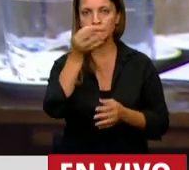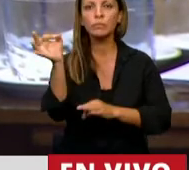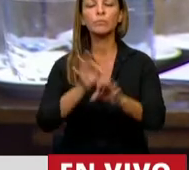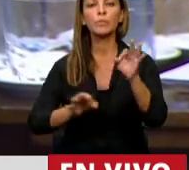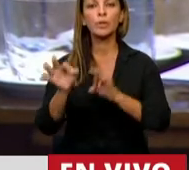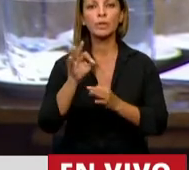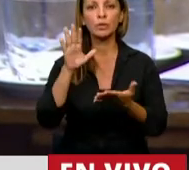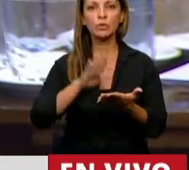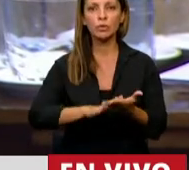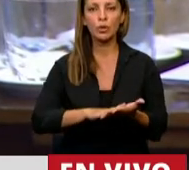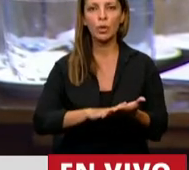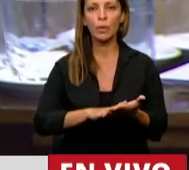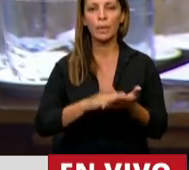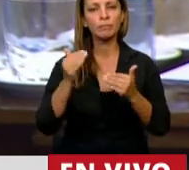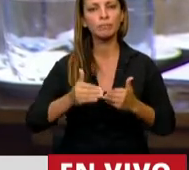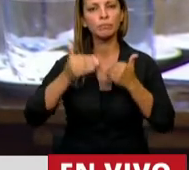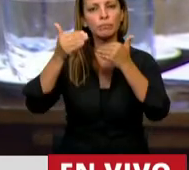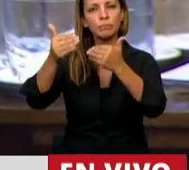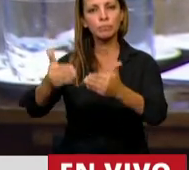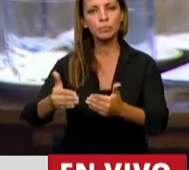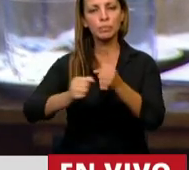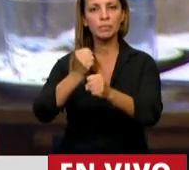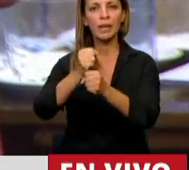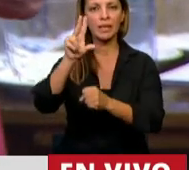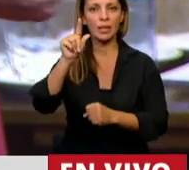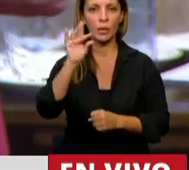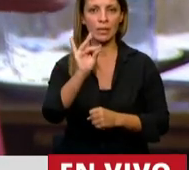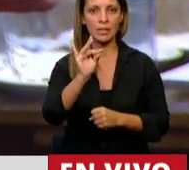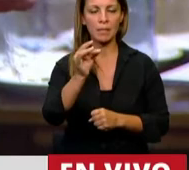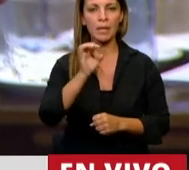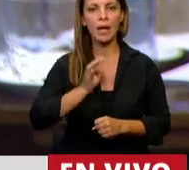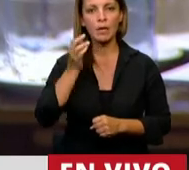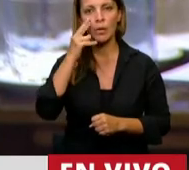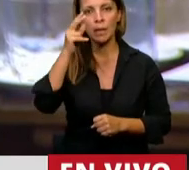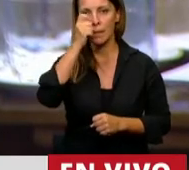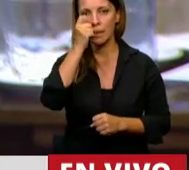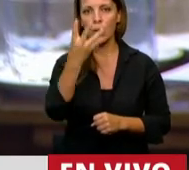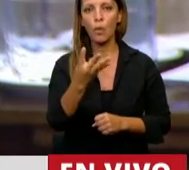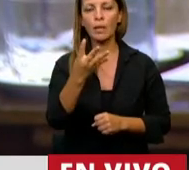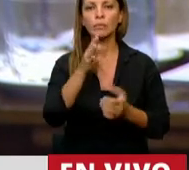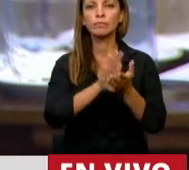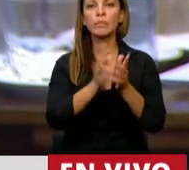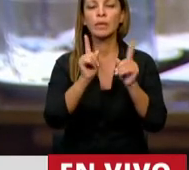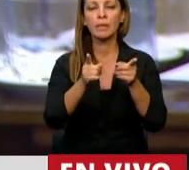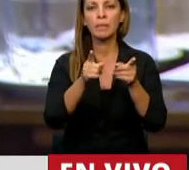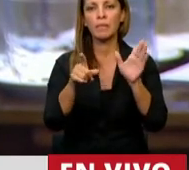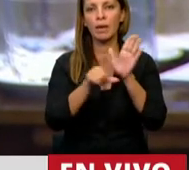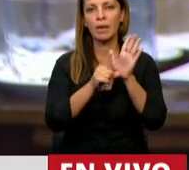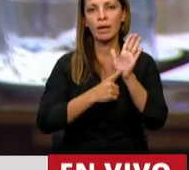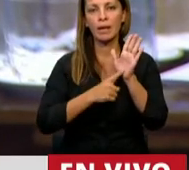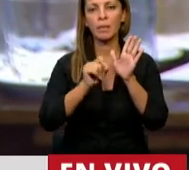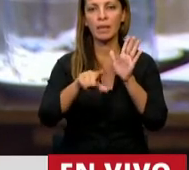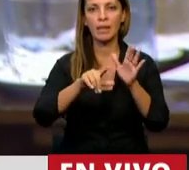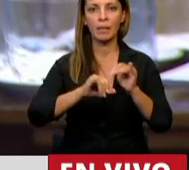cual se prorroga hasta el 31 de diciembre de 2024 la vigencia del régimen de promoción para